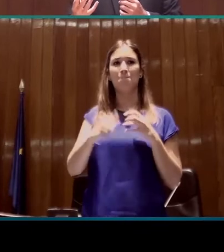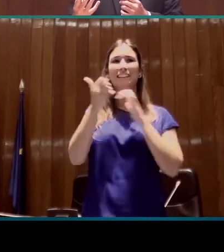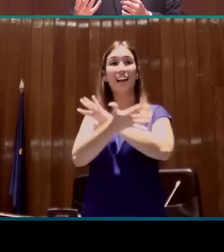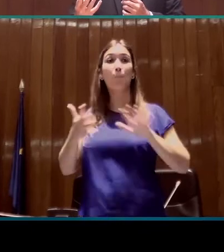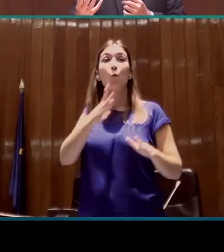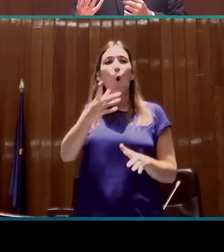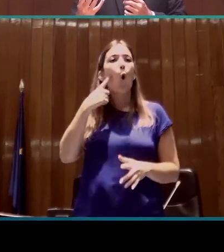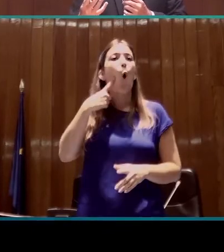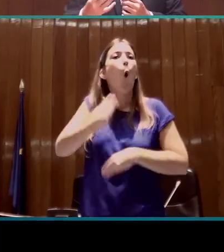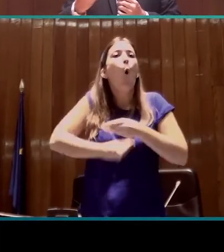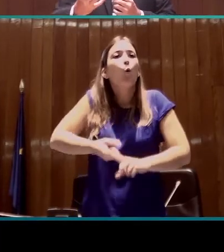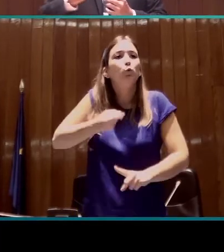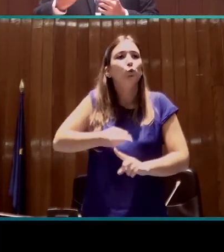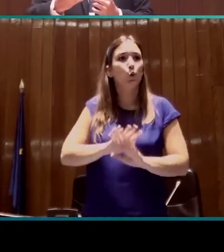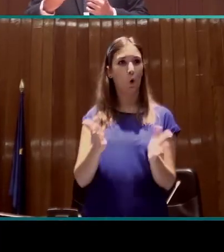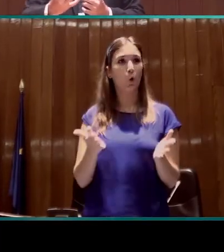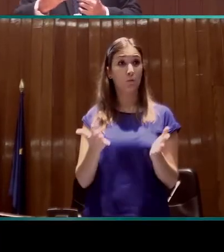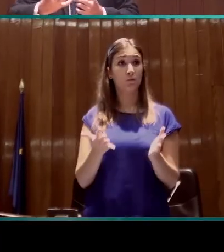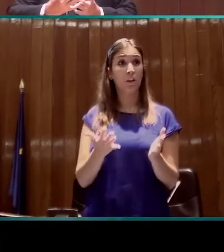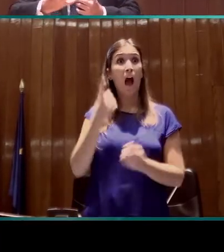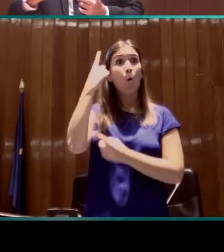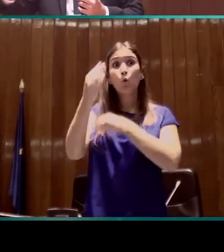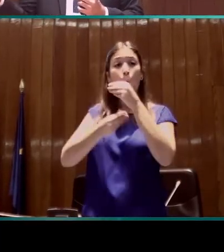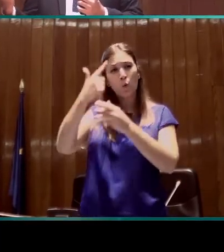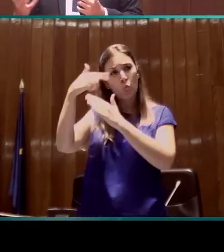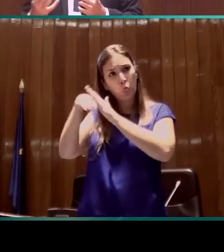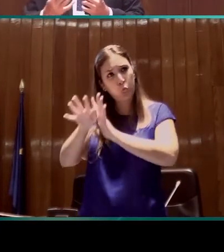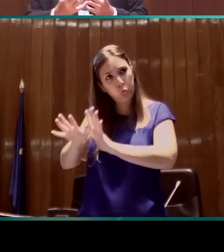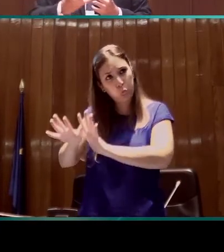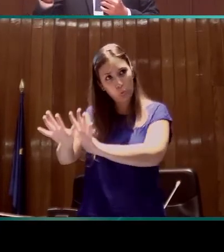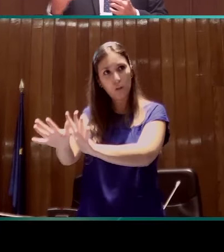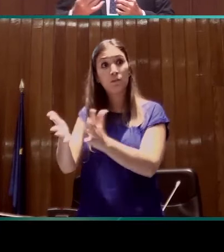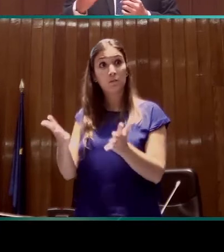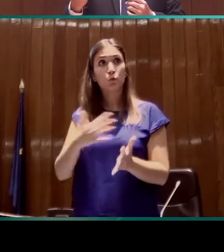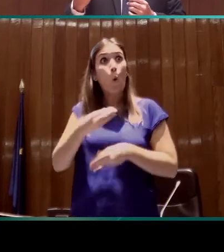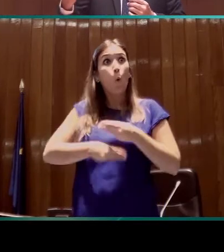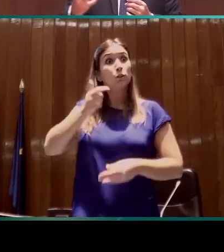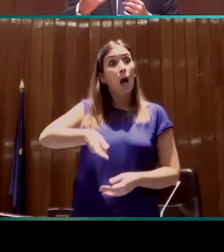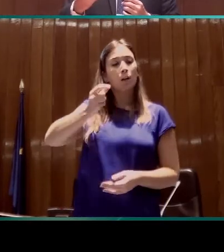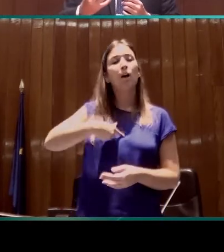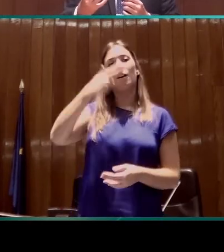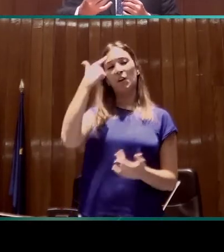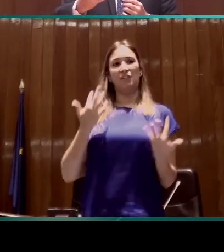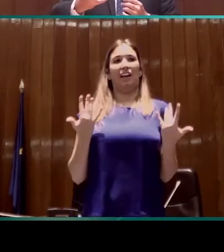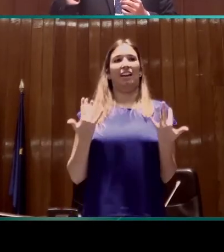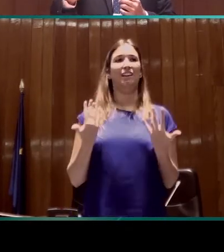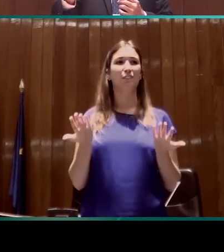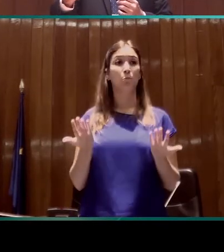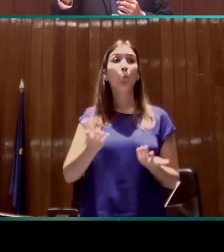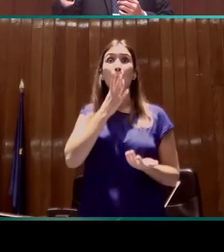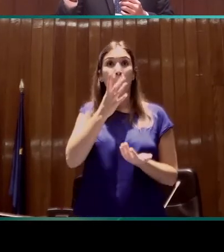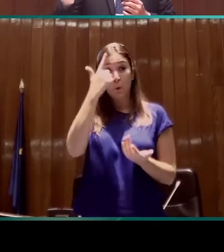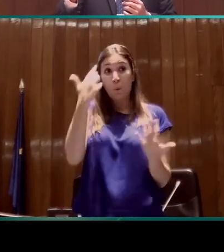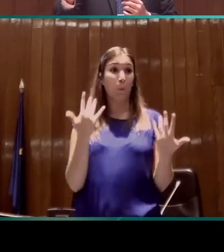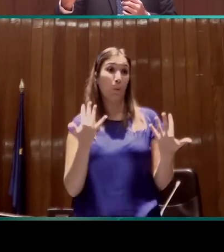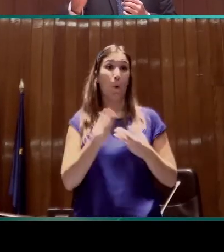más rápida, ¿no? Simple y llanamente, bueno, hay muchas posibilidades, pero una de ellas simple y llanamente porque lo